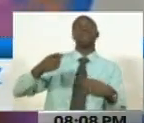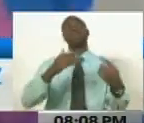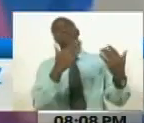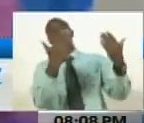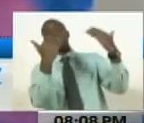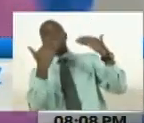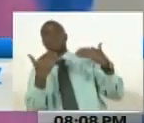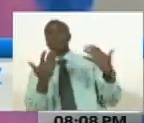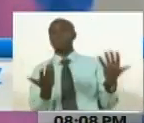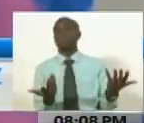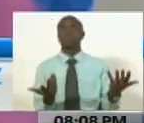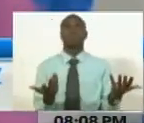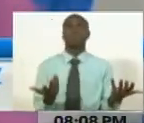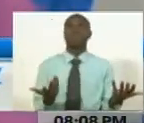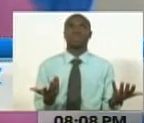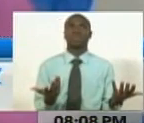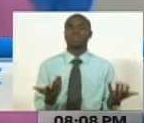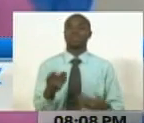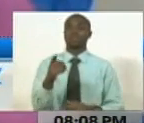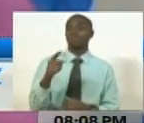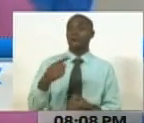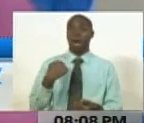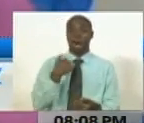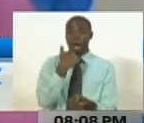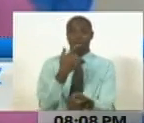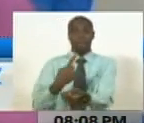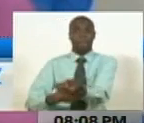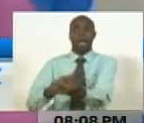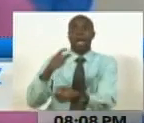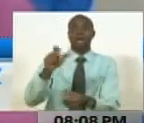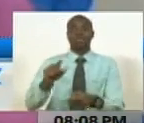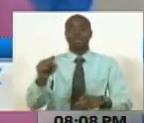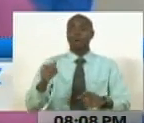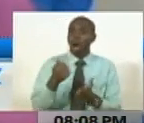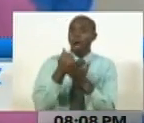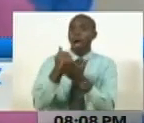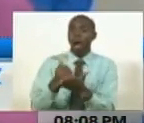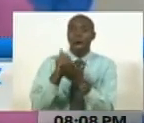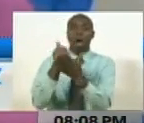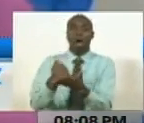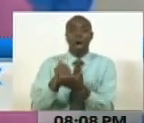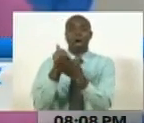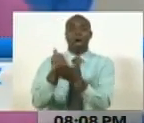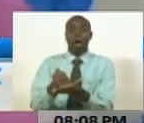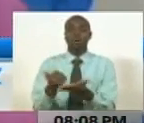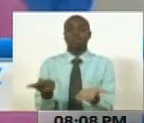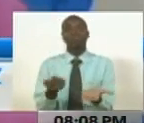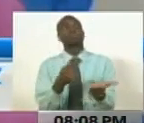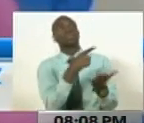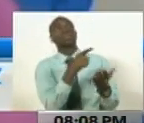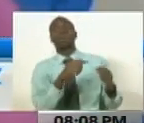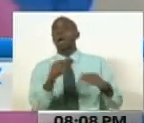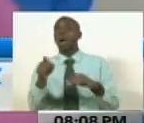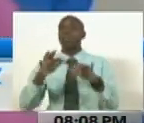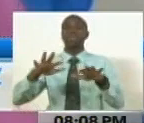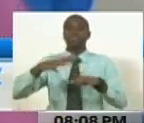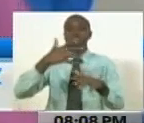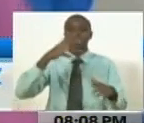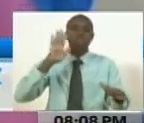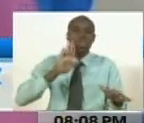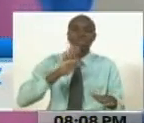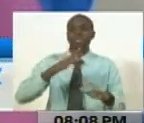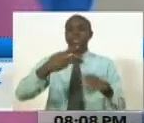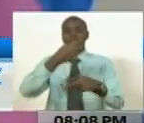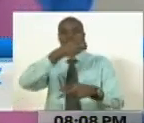comercial. A un hermano, decimos, en ayudar mucho, lucha contra el contrabando